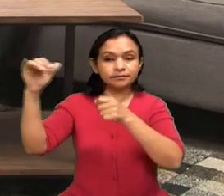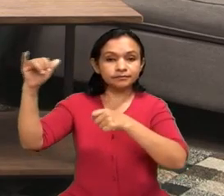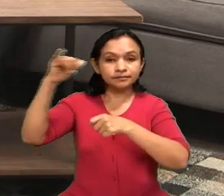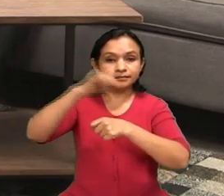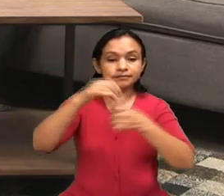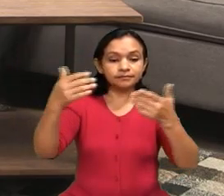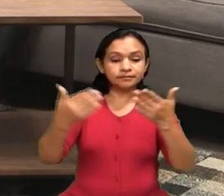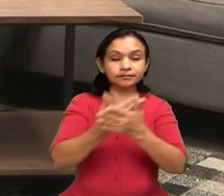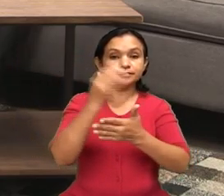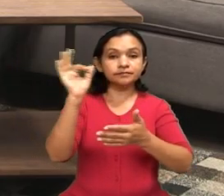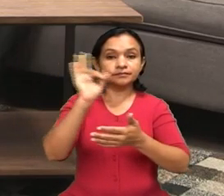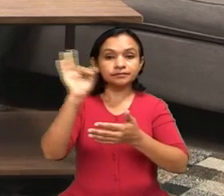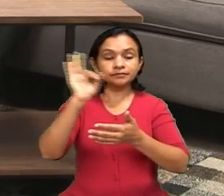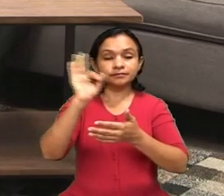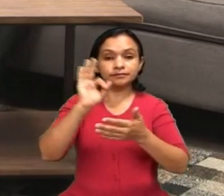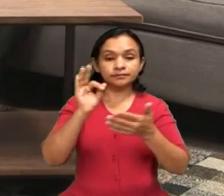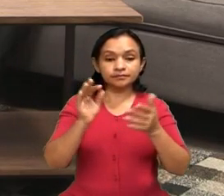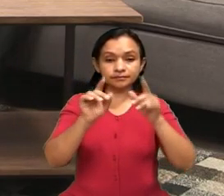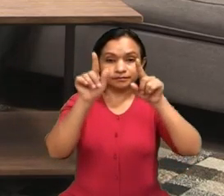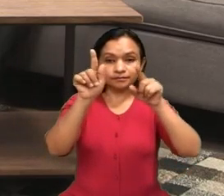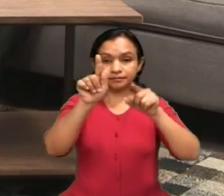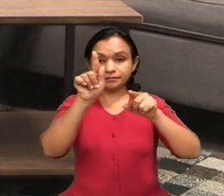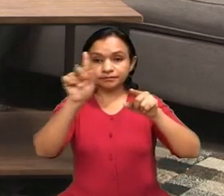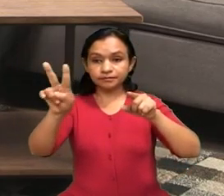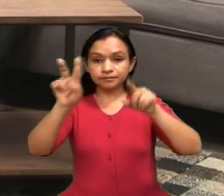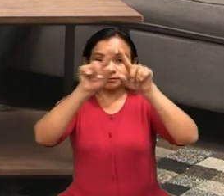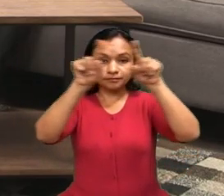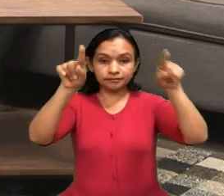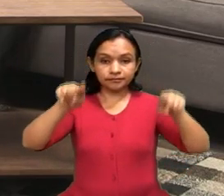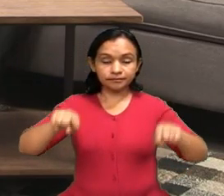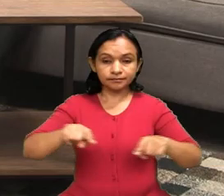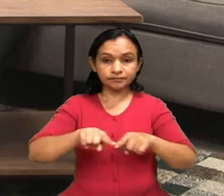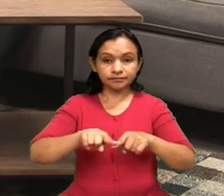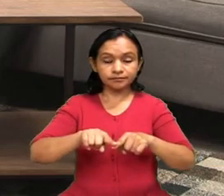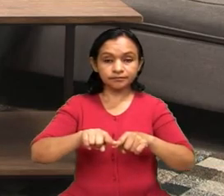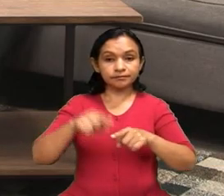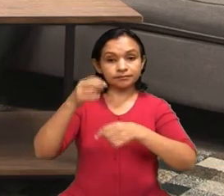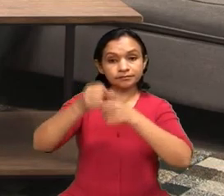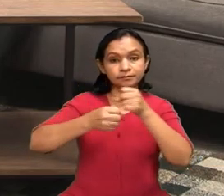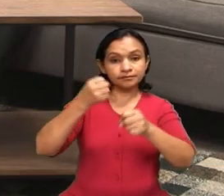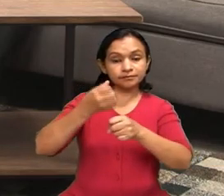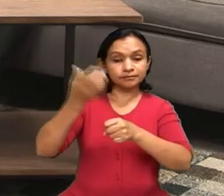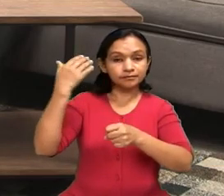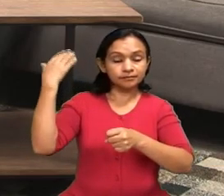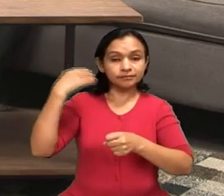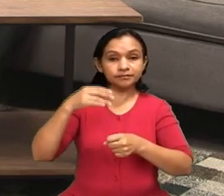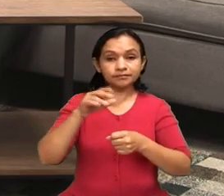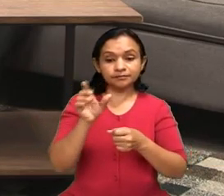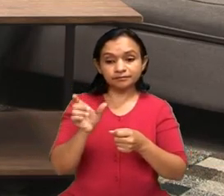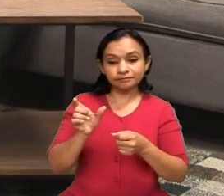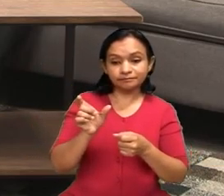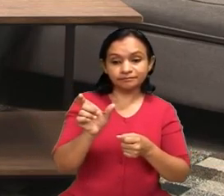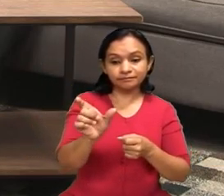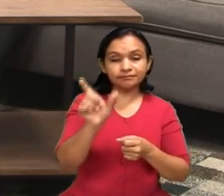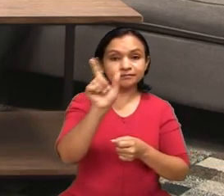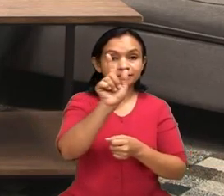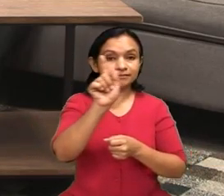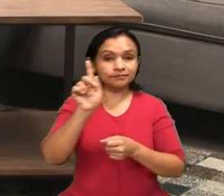método utilizando las tecnologías modernas de esa época, pues los VHS, las